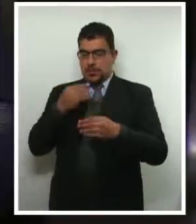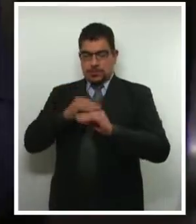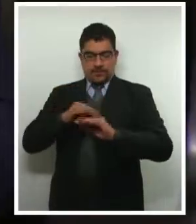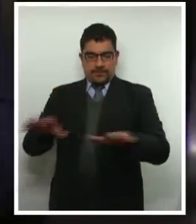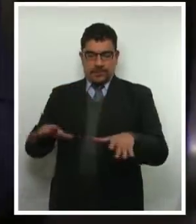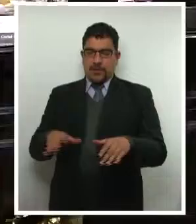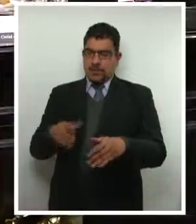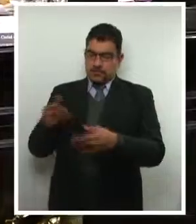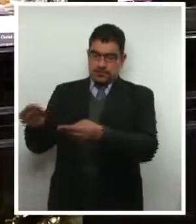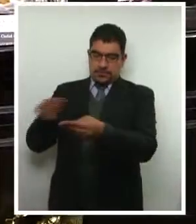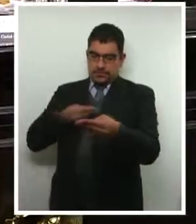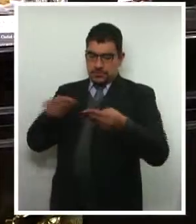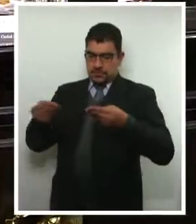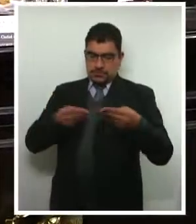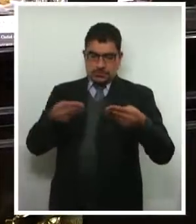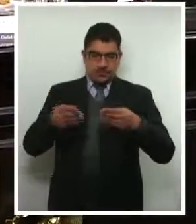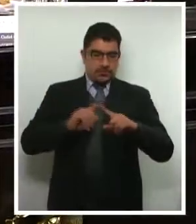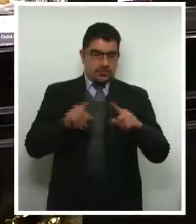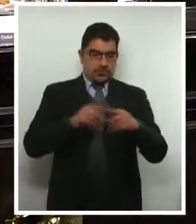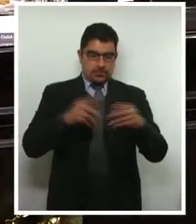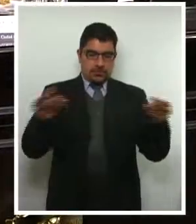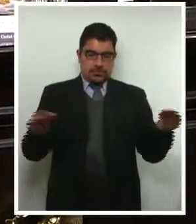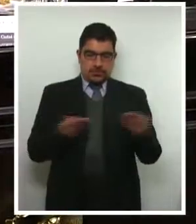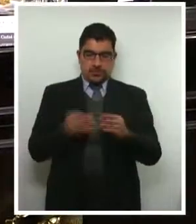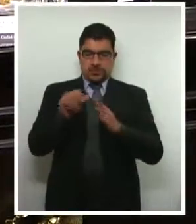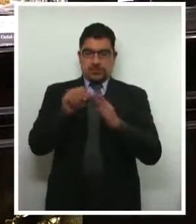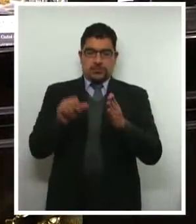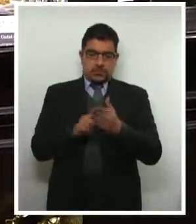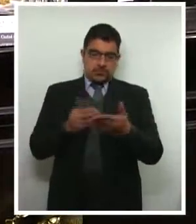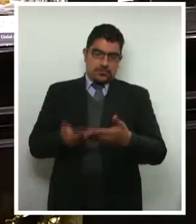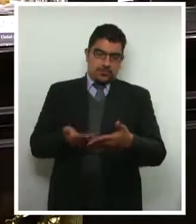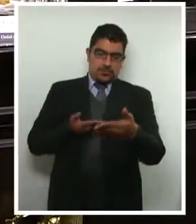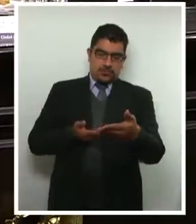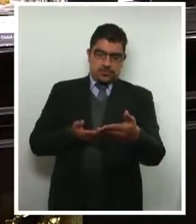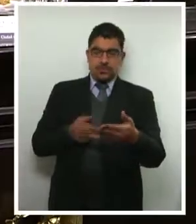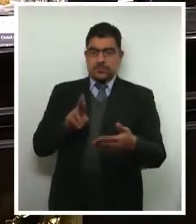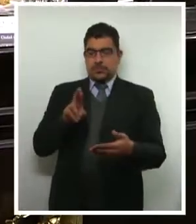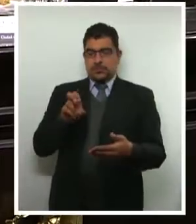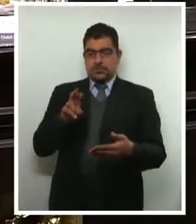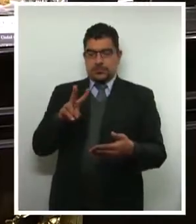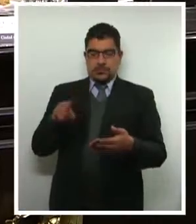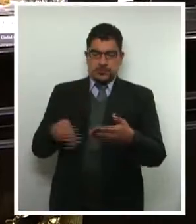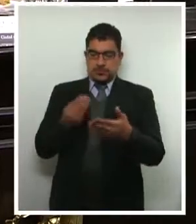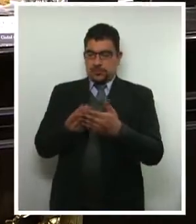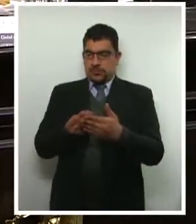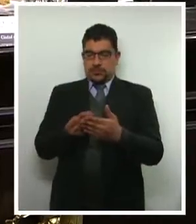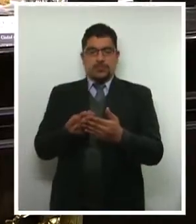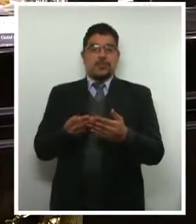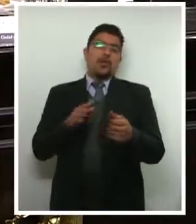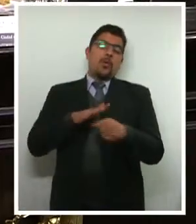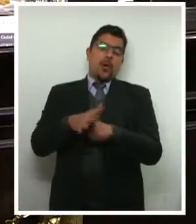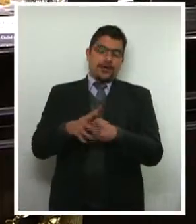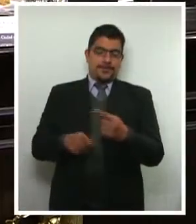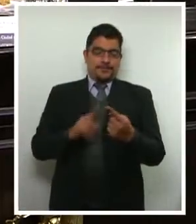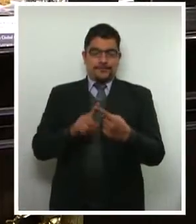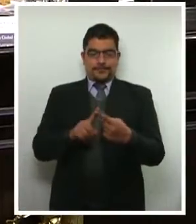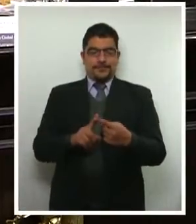informando que tengo los siguientes artículos reservados. El